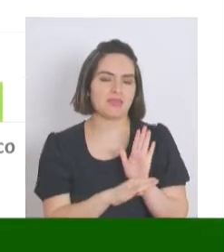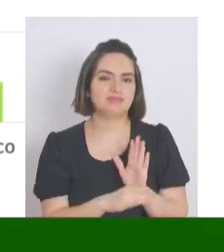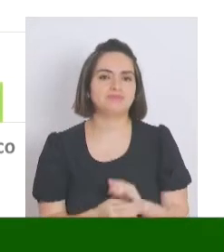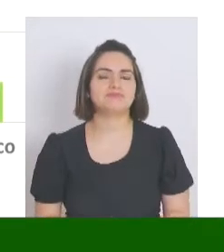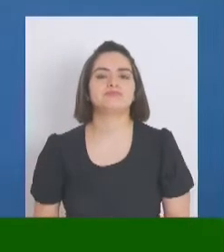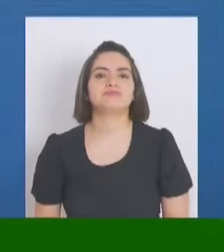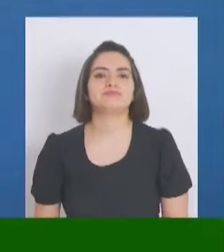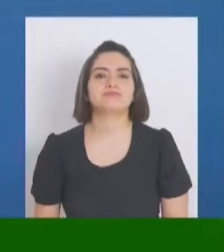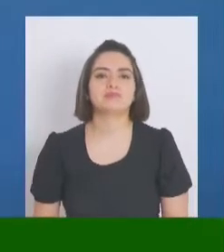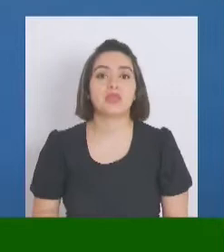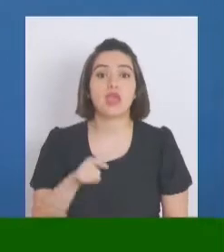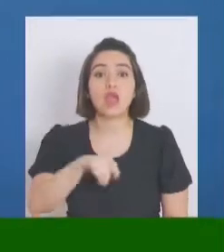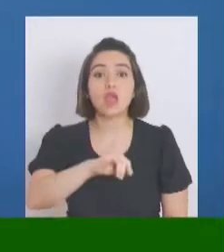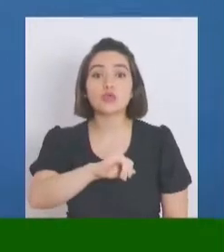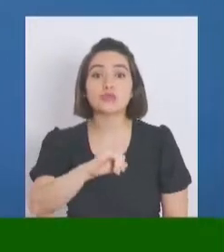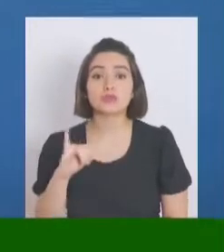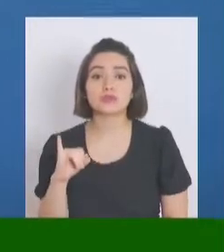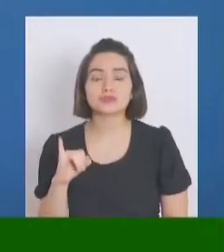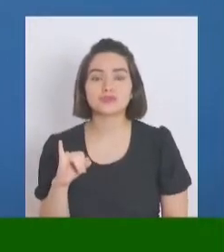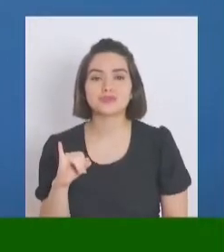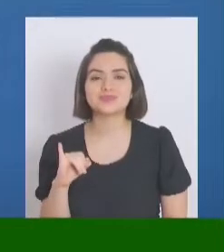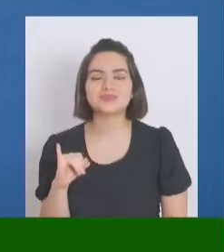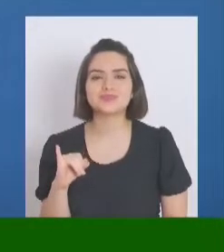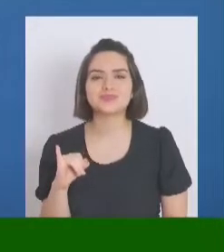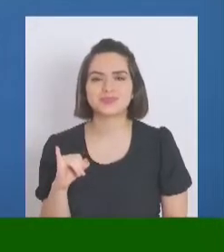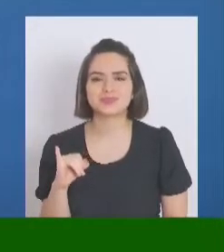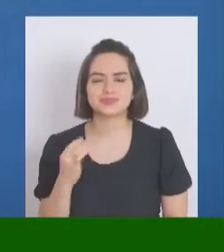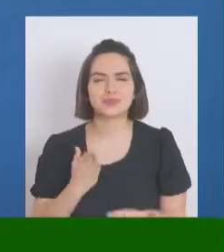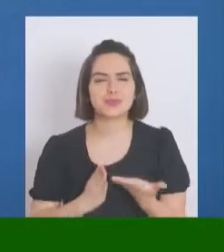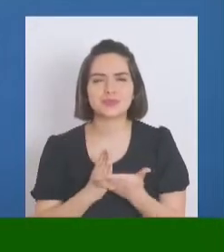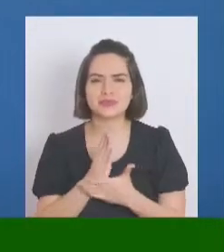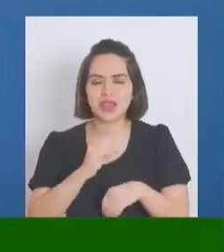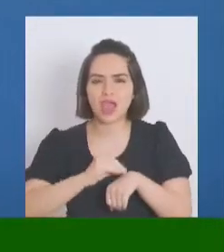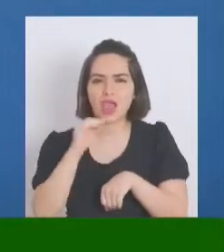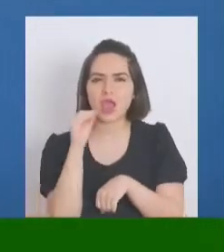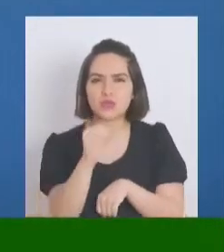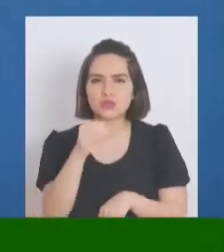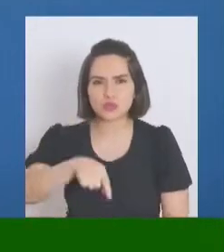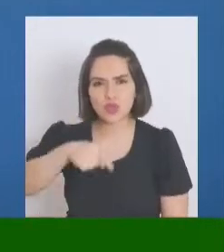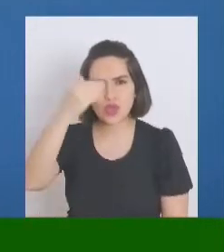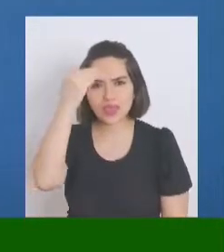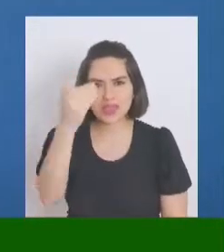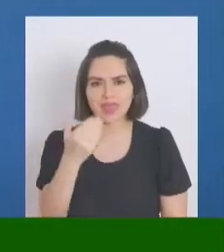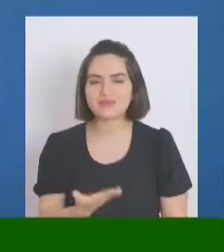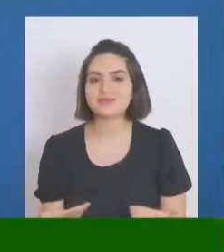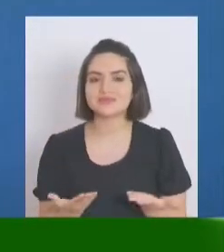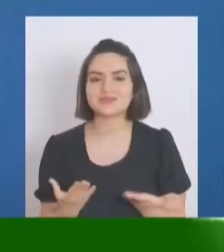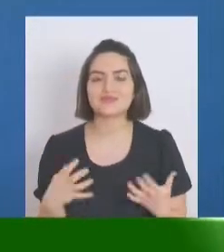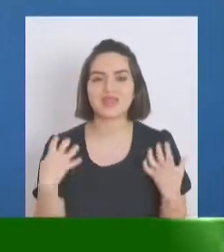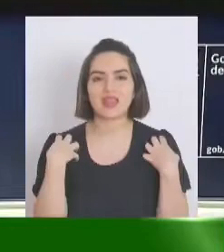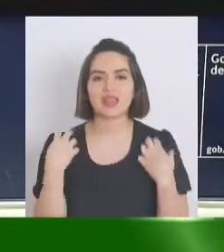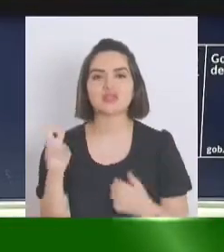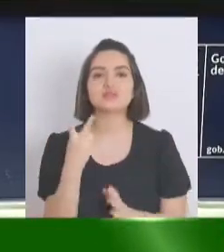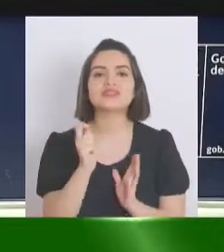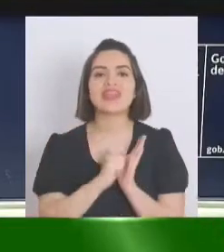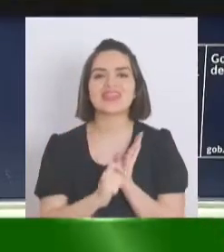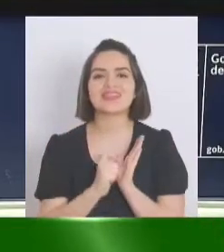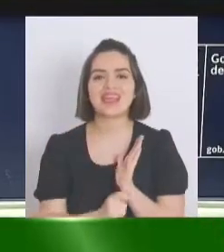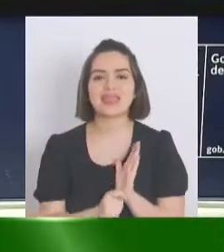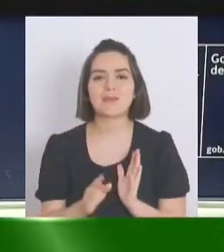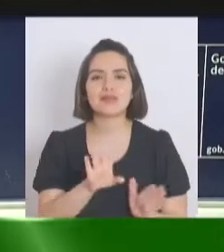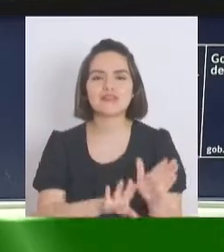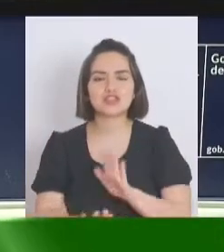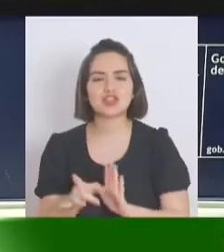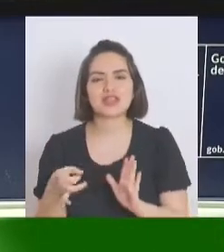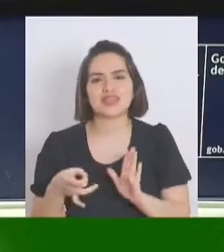A continuación, justamente pasaremos entonces a los anuncios del día a cargo de la subsecretaria de Prevención